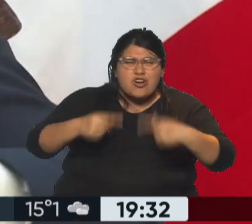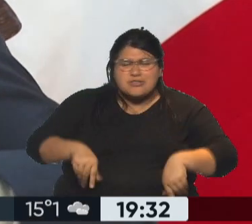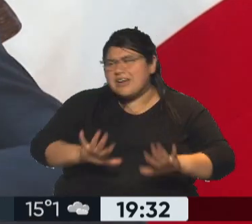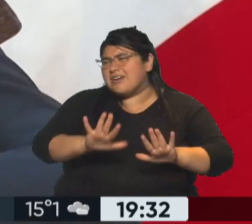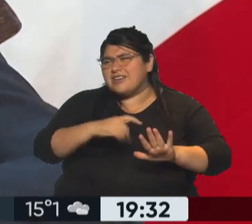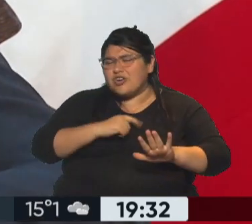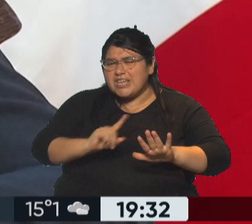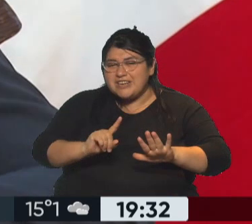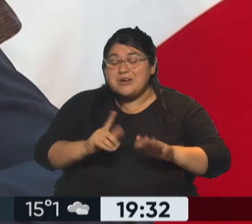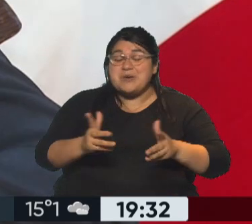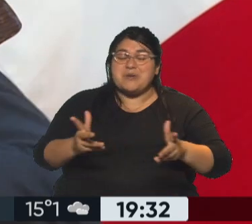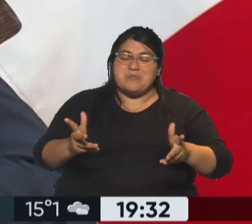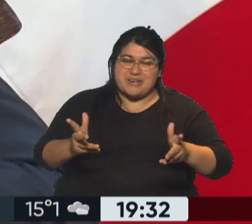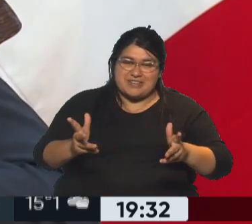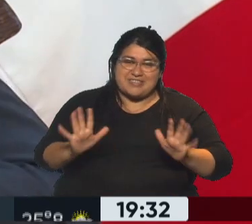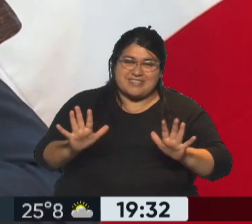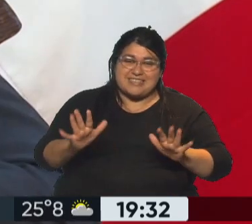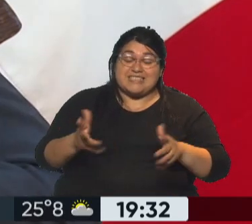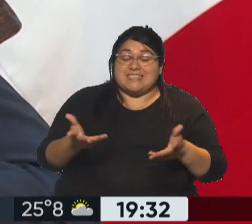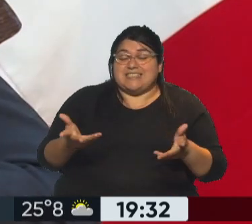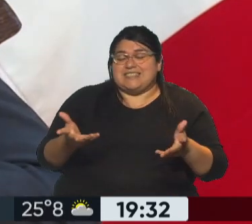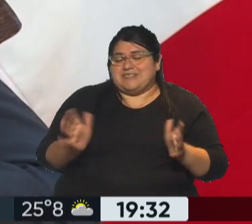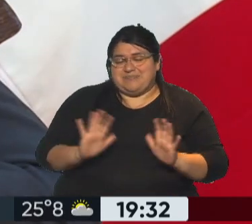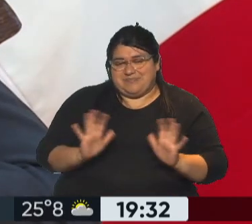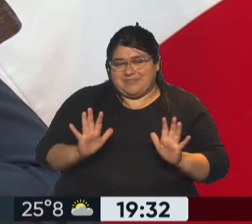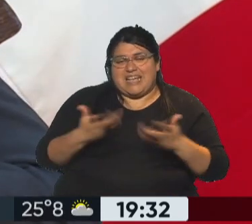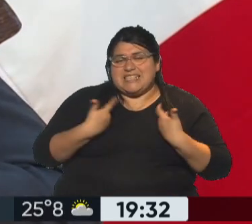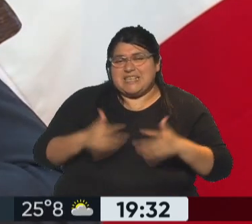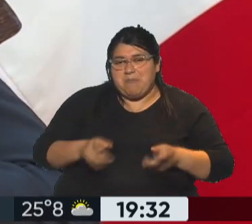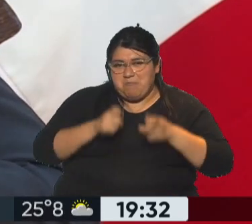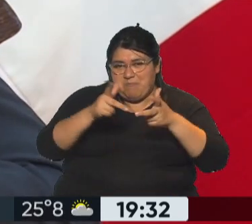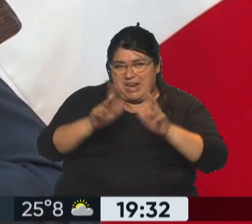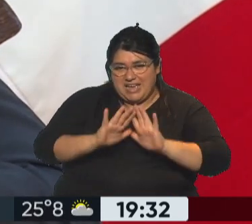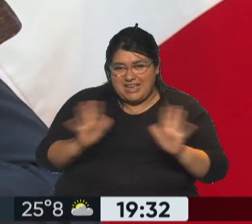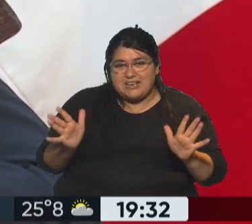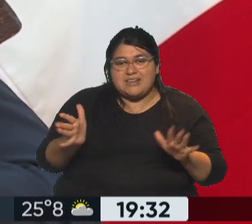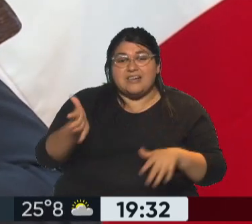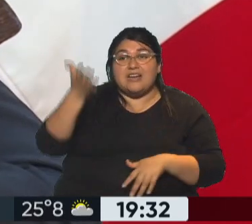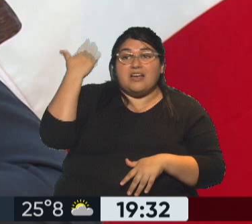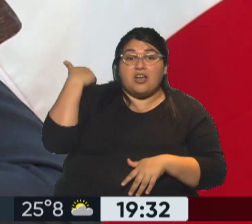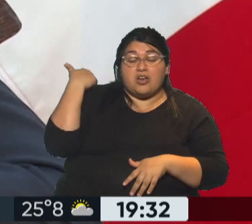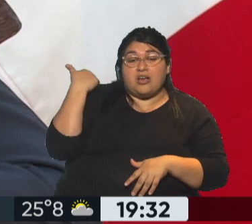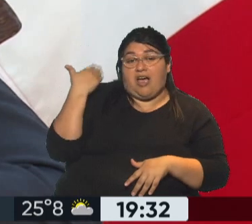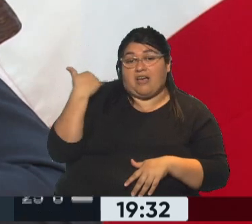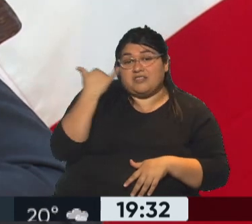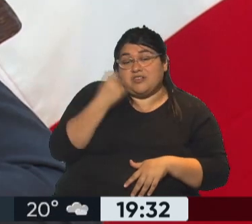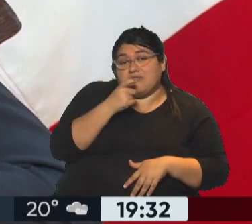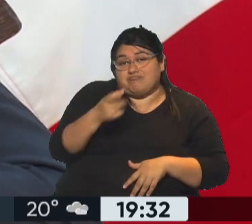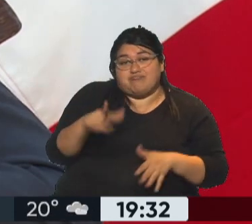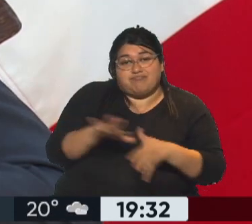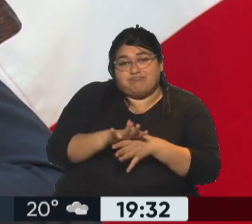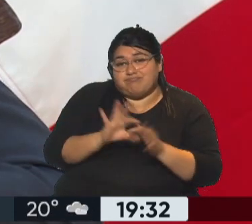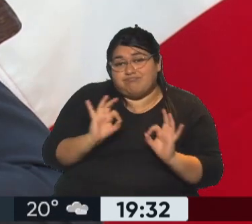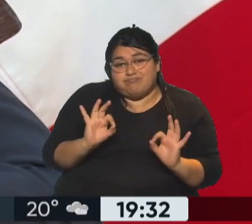Ni París me hace evitar estas cosas. No, pero muy simple. Lo que yo dije el 17 de noviembre es lo que creo. La verdad es